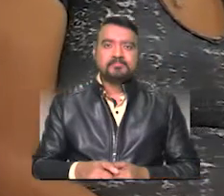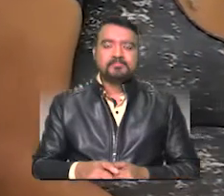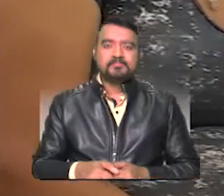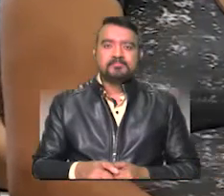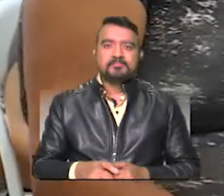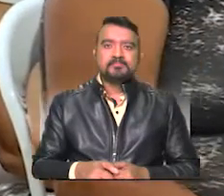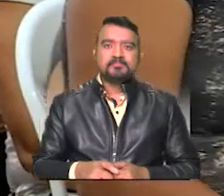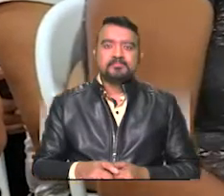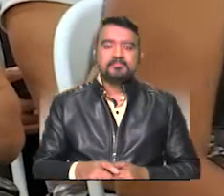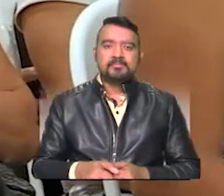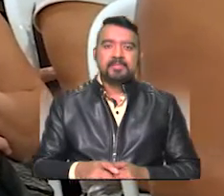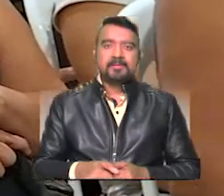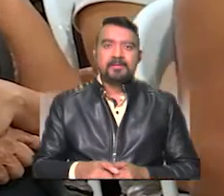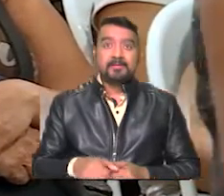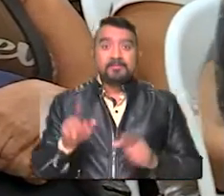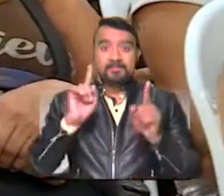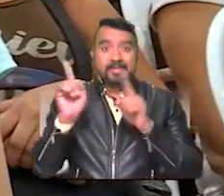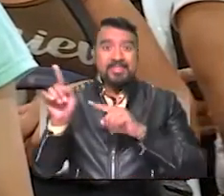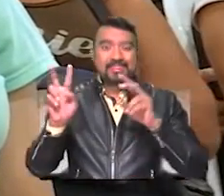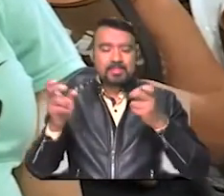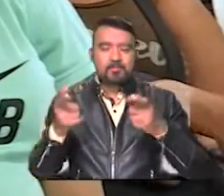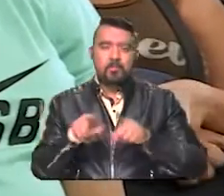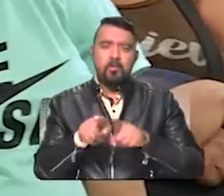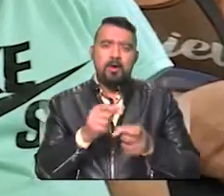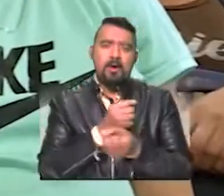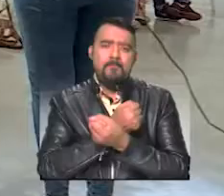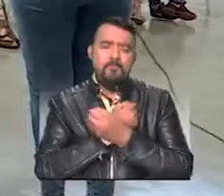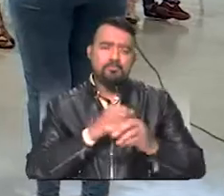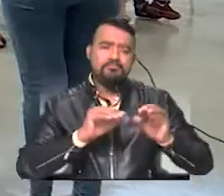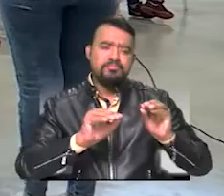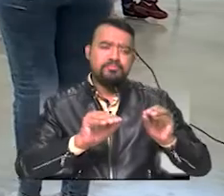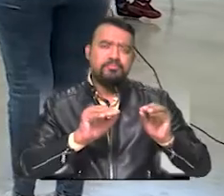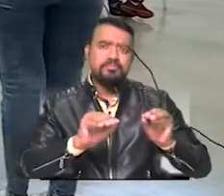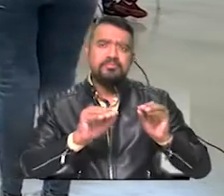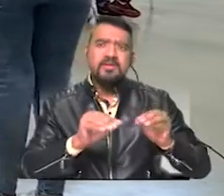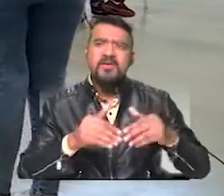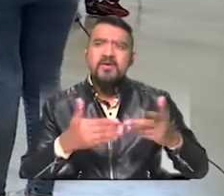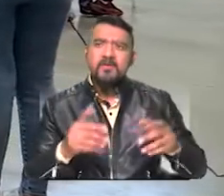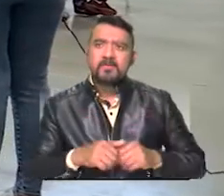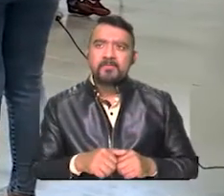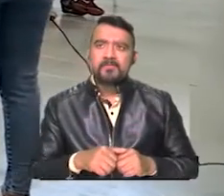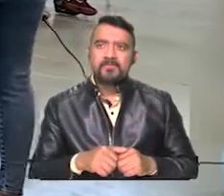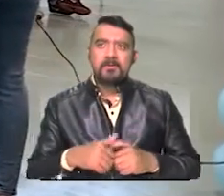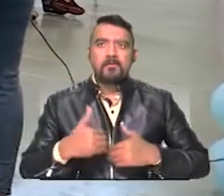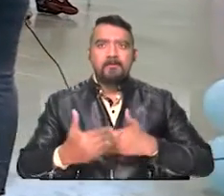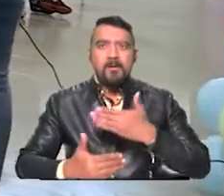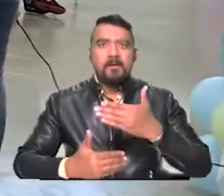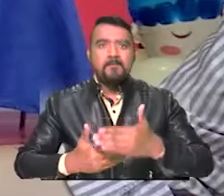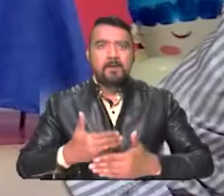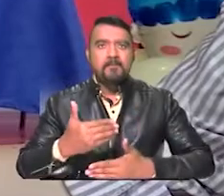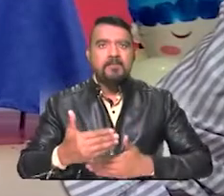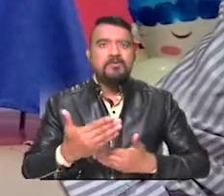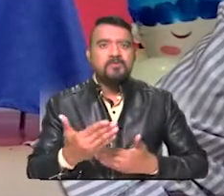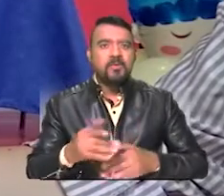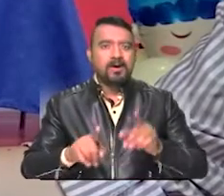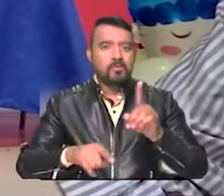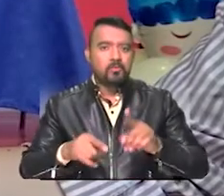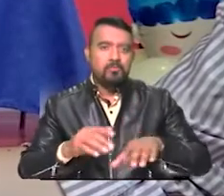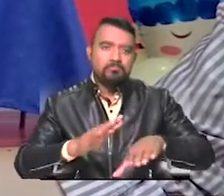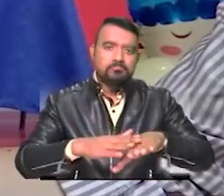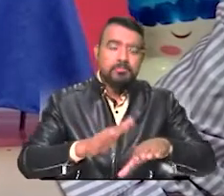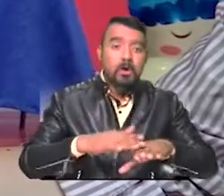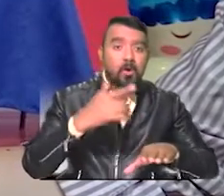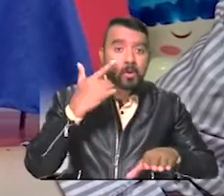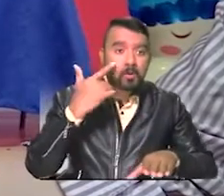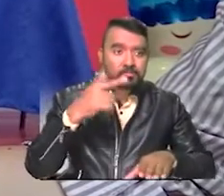charlas de disciplina positiva y crianza amorosa, les damos a las mamás herramientas y pautas para